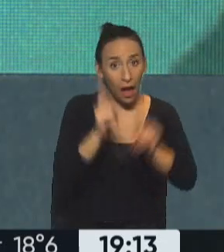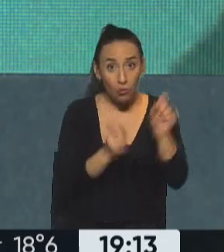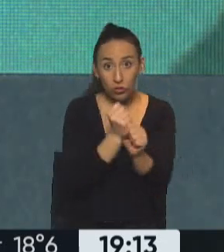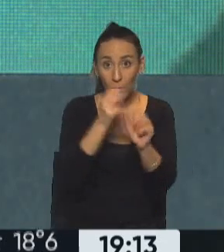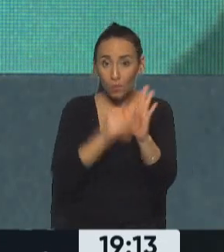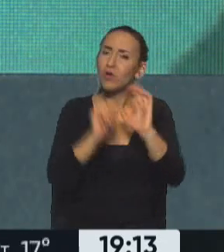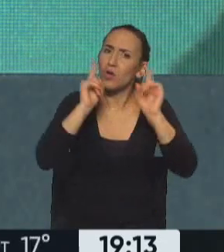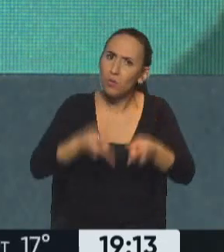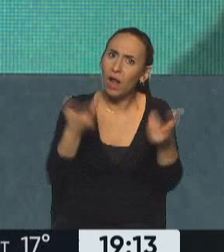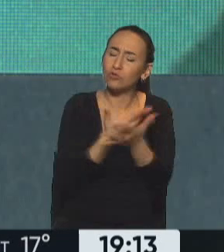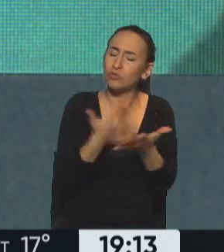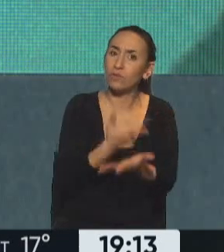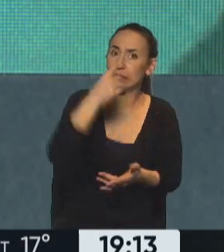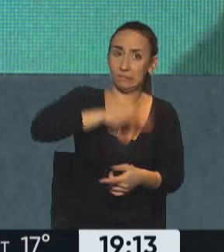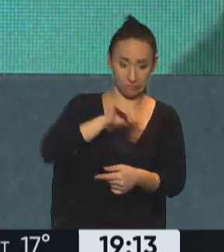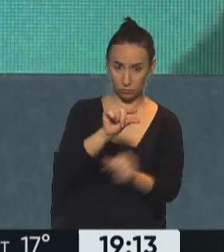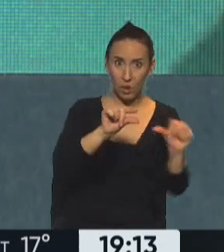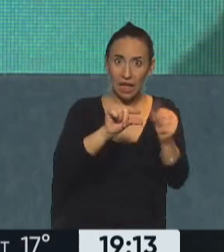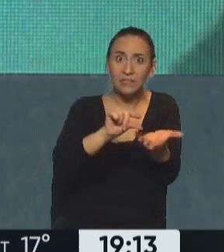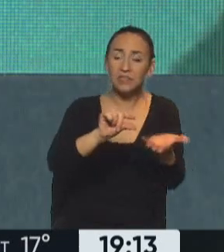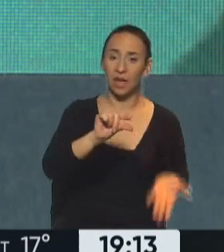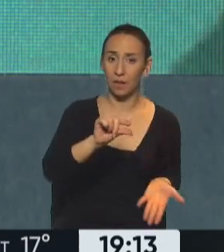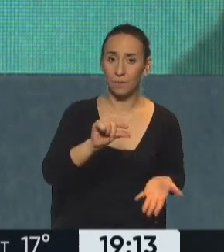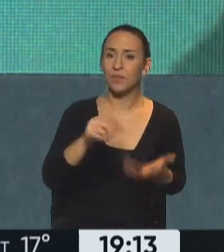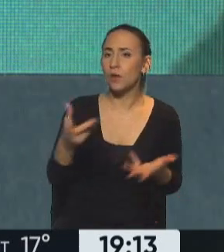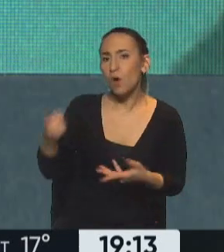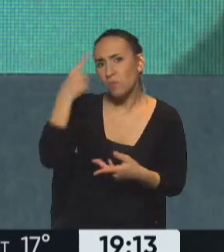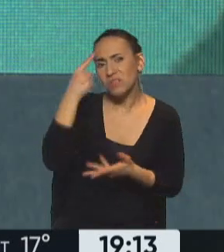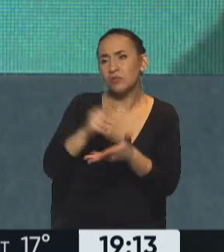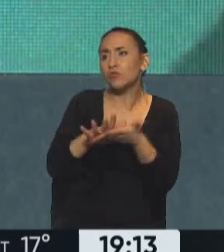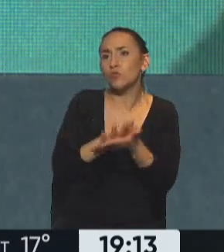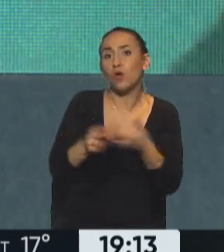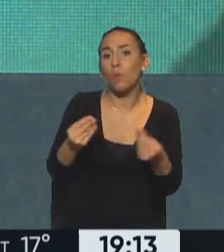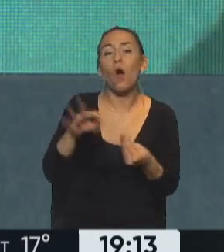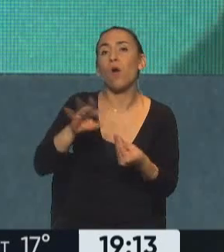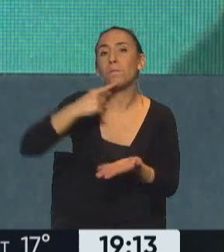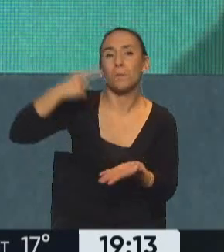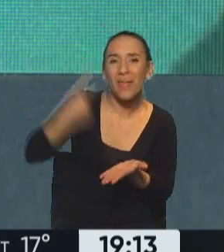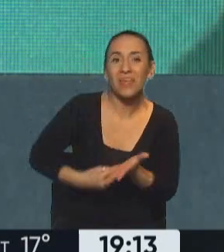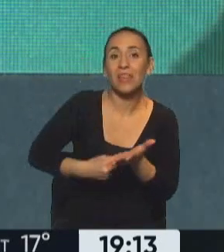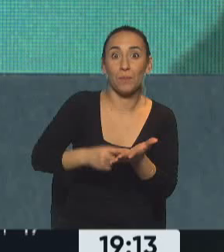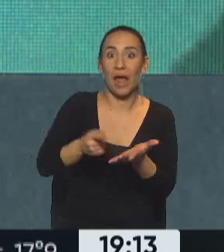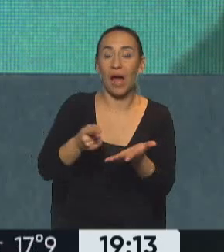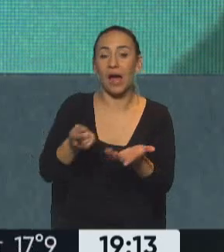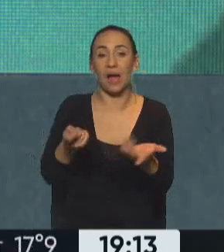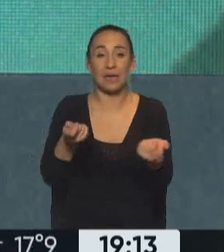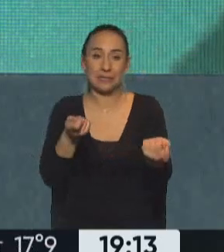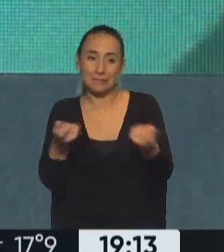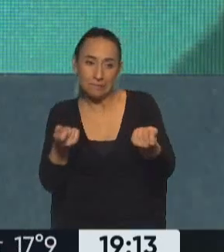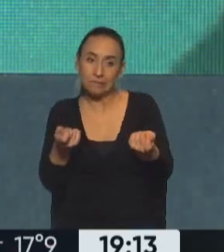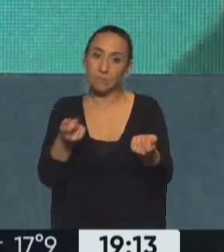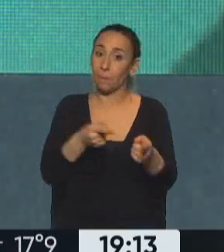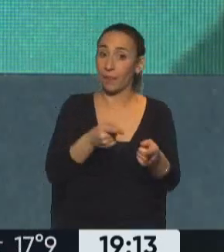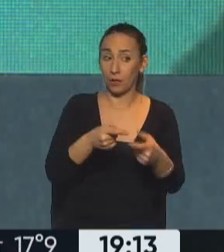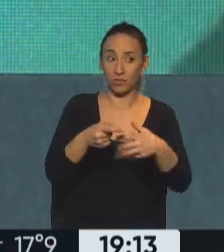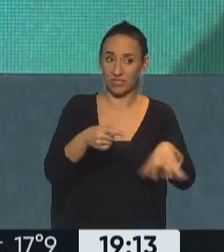Entonces, ¿cuál te parece que puede ser la política en ese caso y cuál sería el giro para contener por un lado, el desánimo de